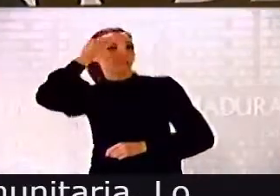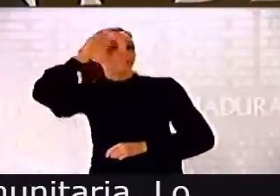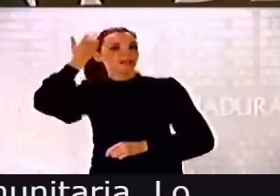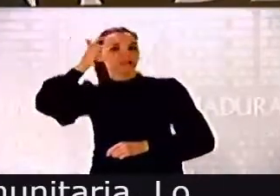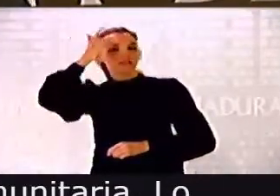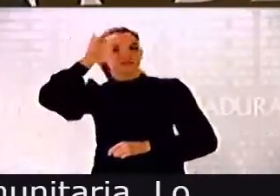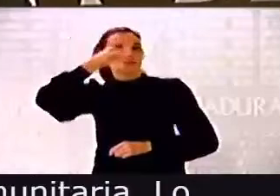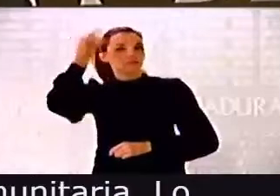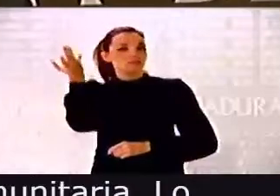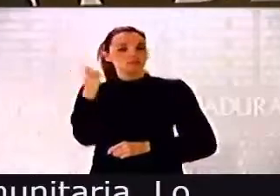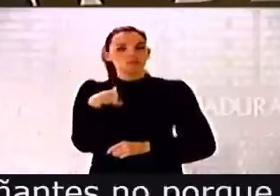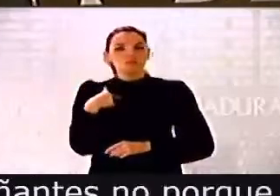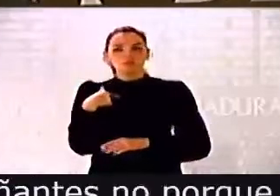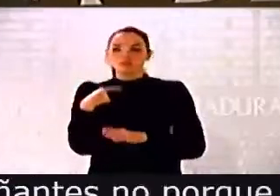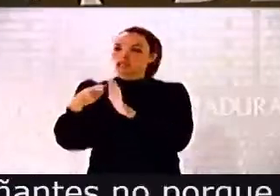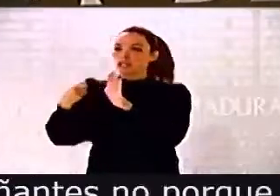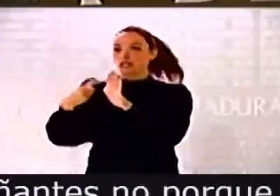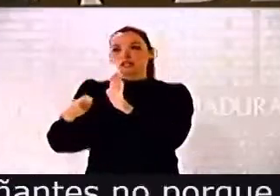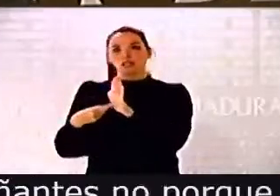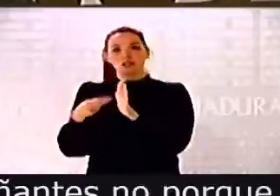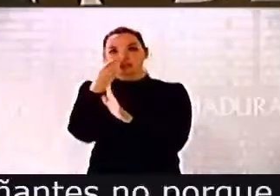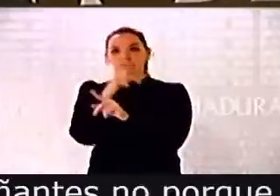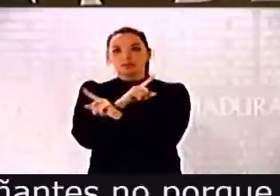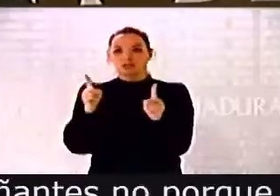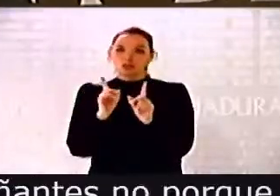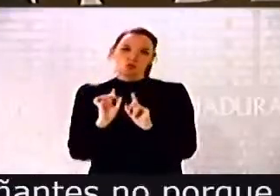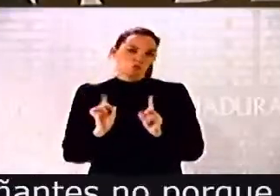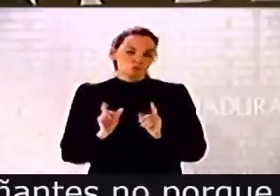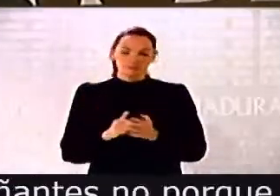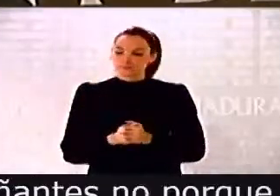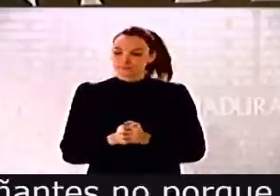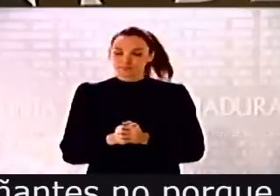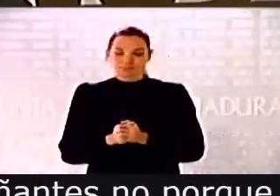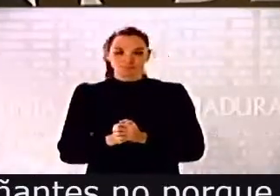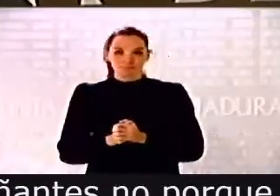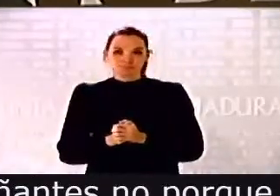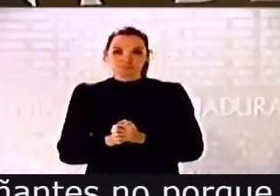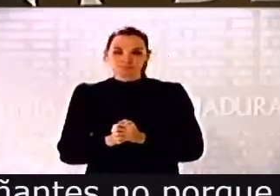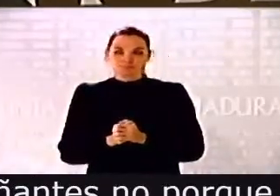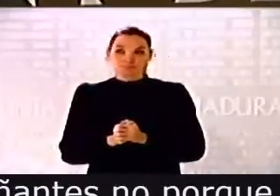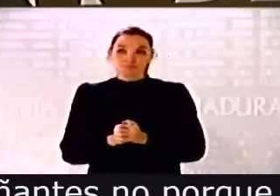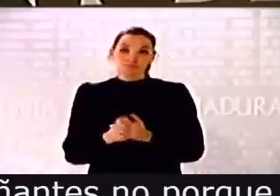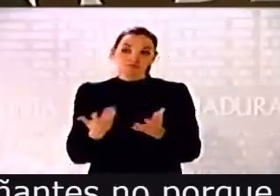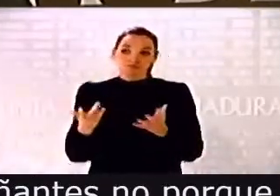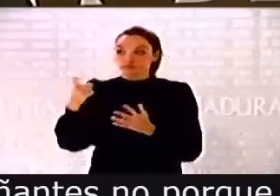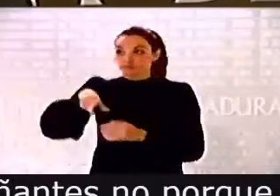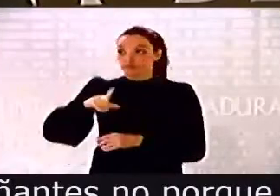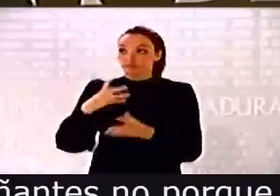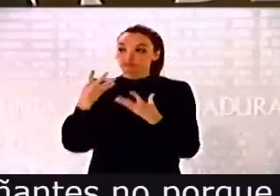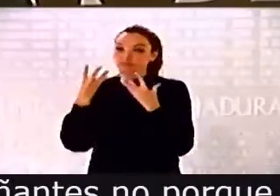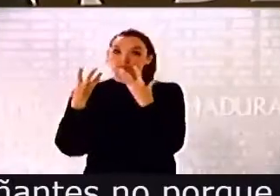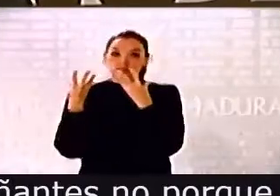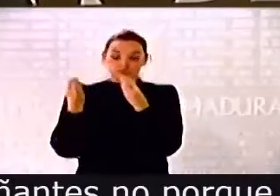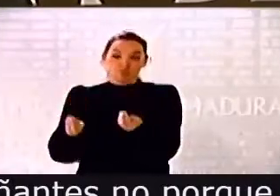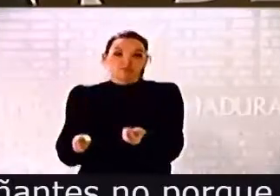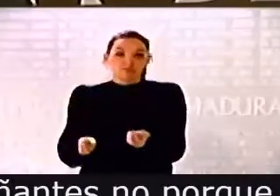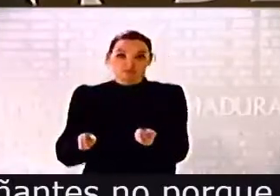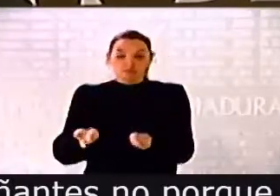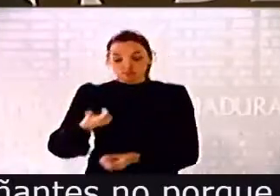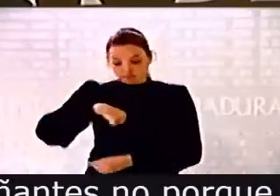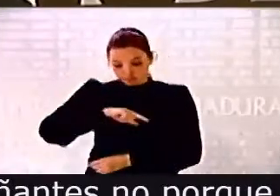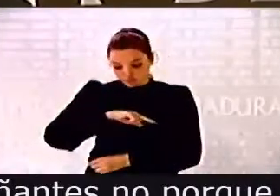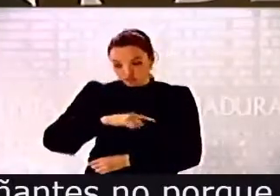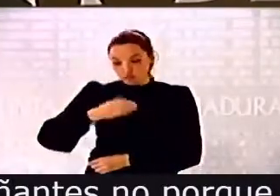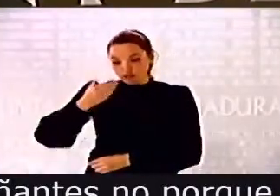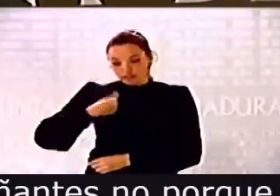hoy vamos a quitar las visitas de los hospitales. No. Pero entenderán que tenemos